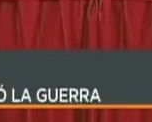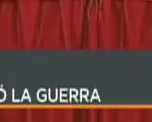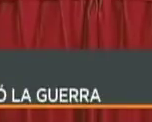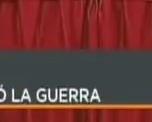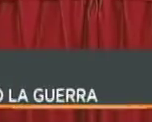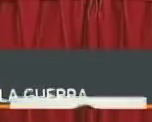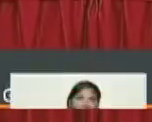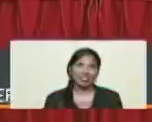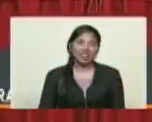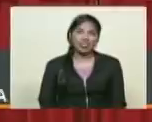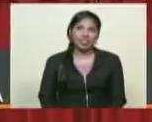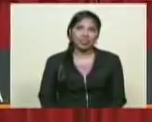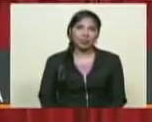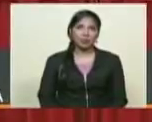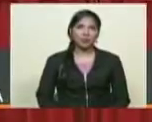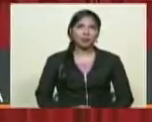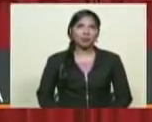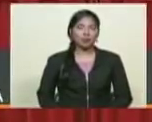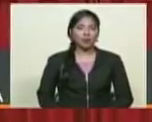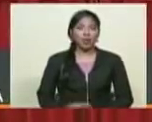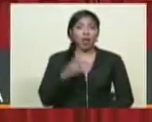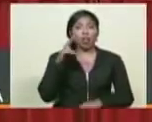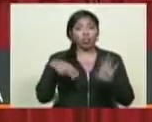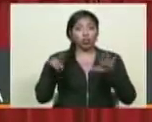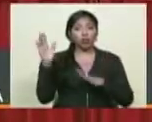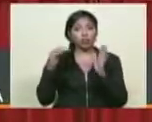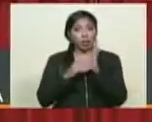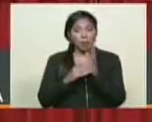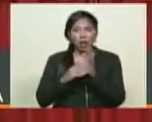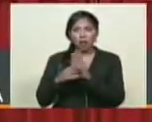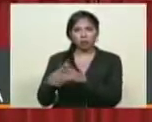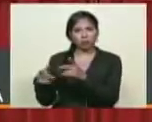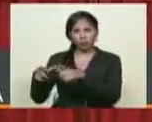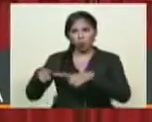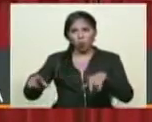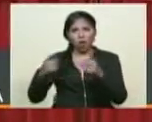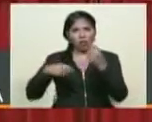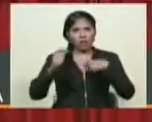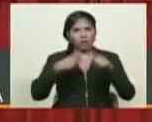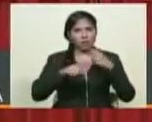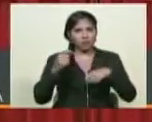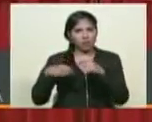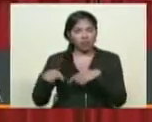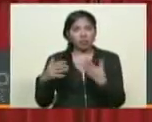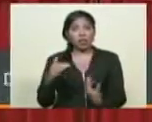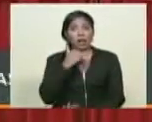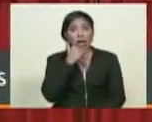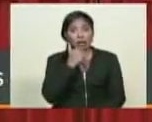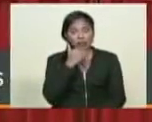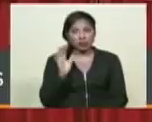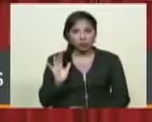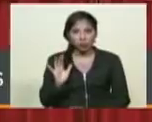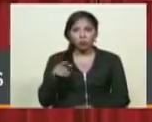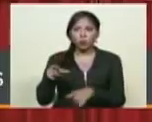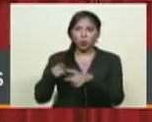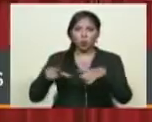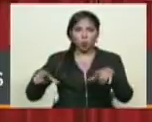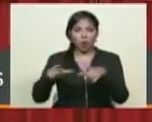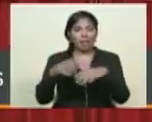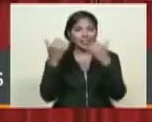locales. Hay más de casi 12.000 locales que van a ser, casi 11.000, perdón, locales que van a ser